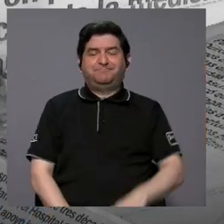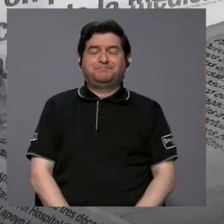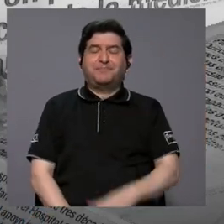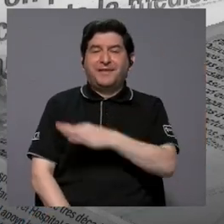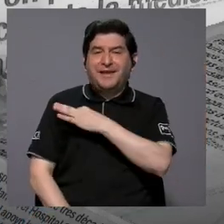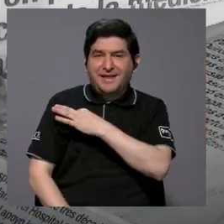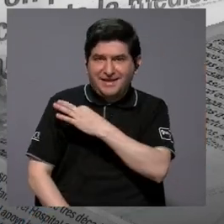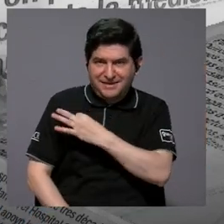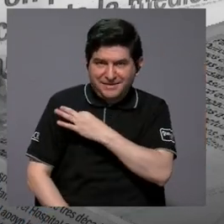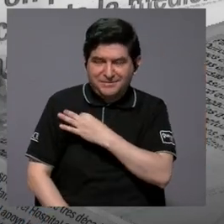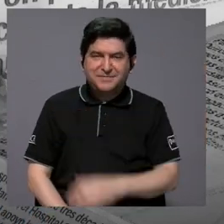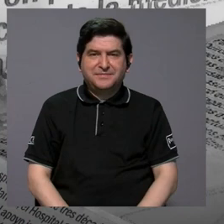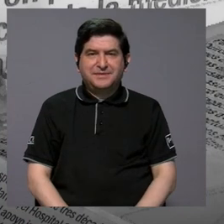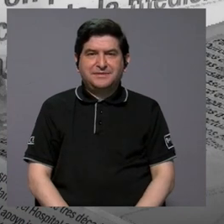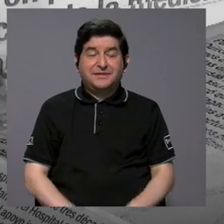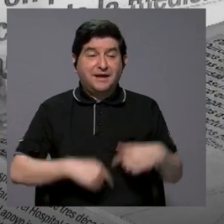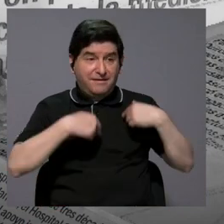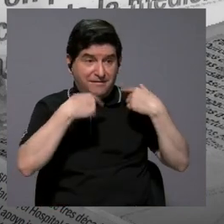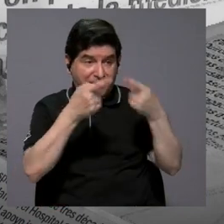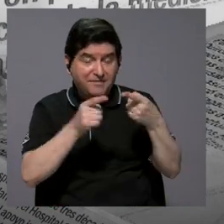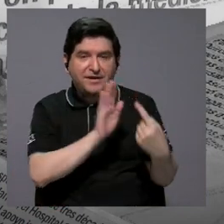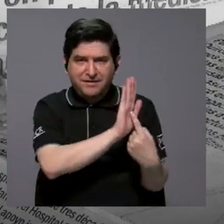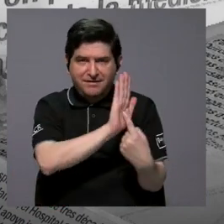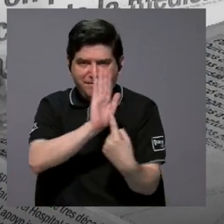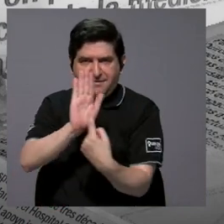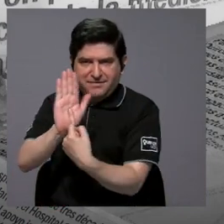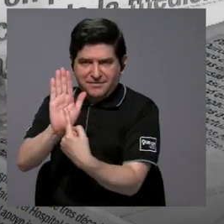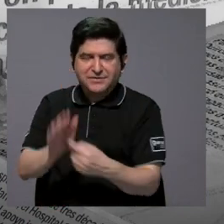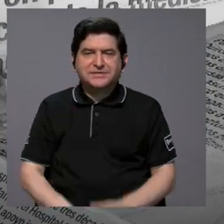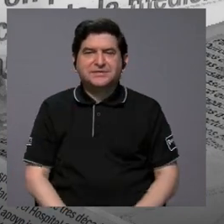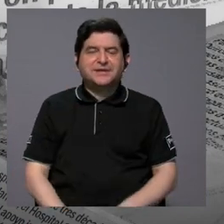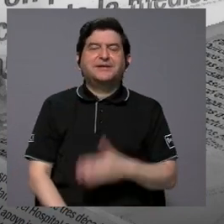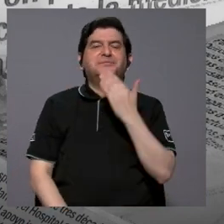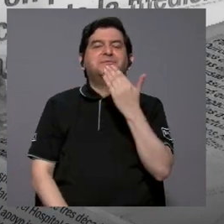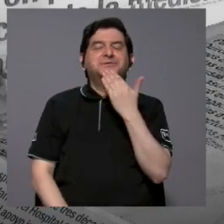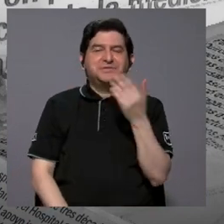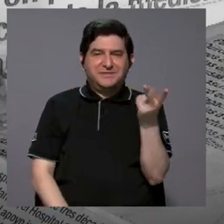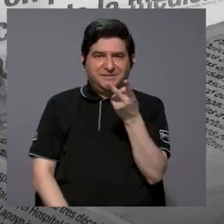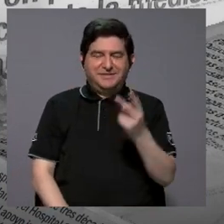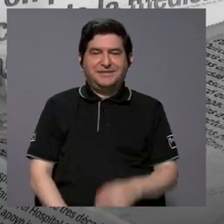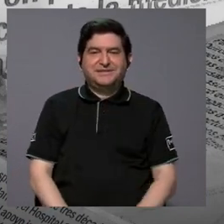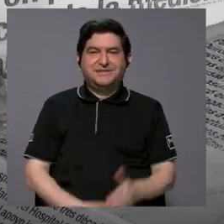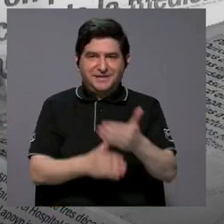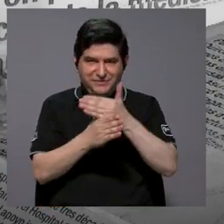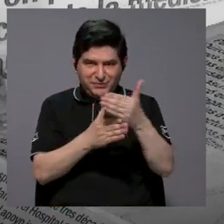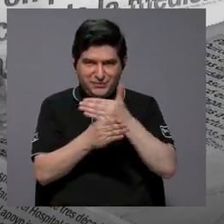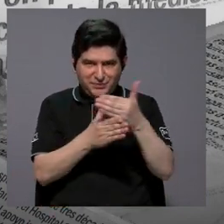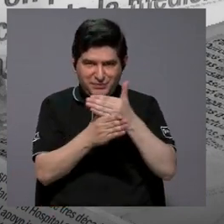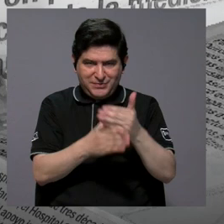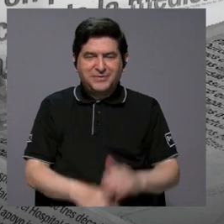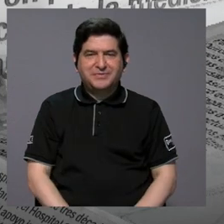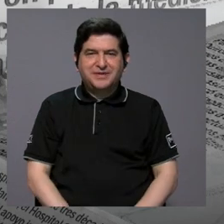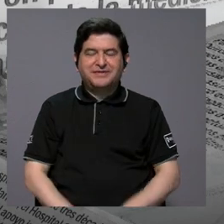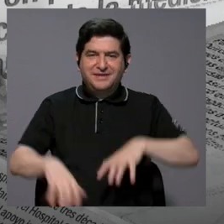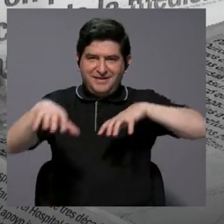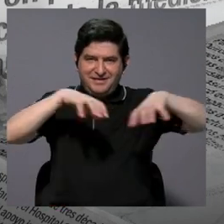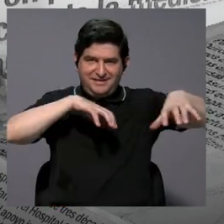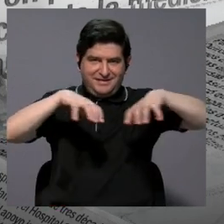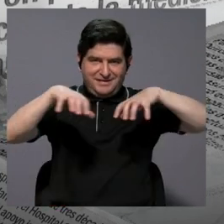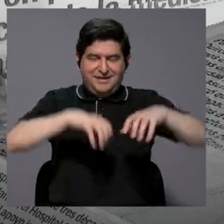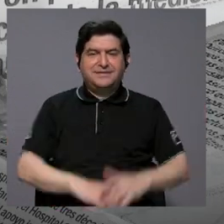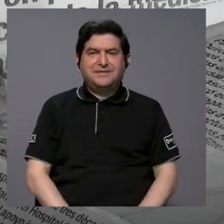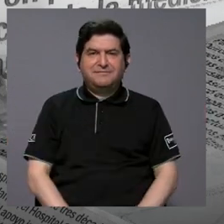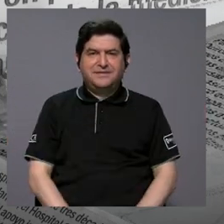Los invitamos a que se acerquen a esta exposición y a ustedes muchas gracias por compartir esta actividad